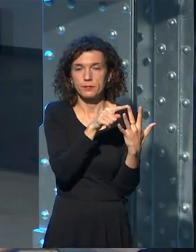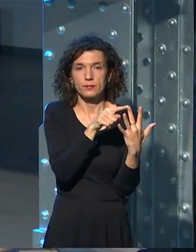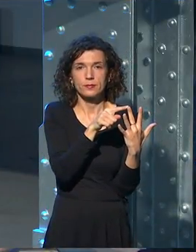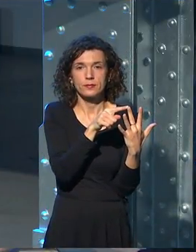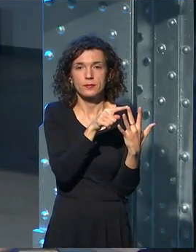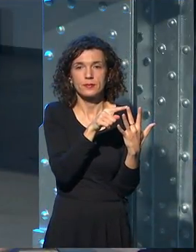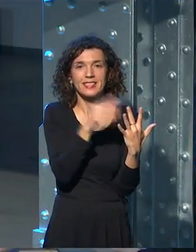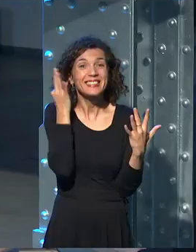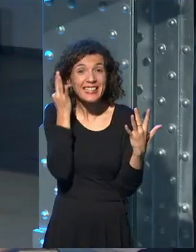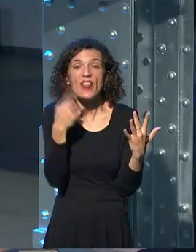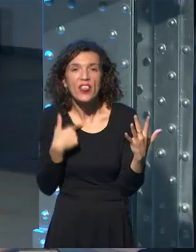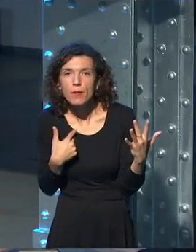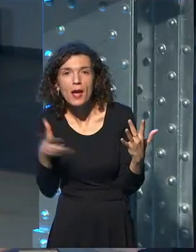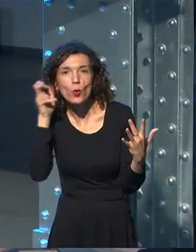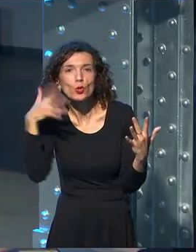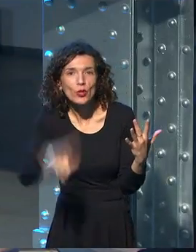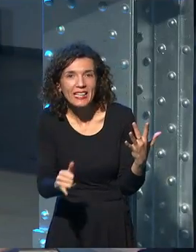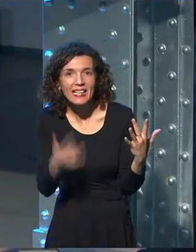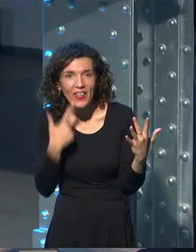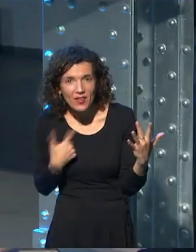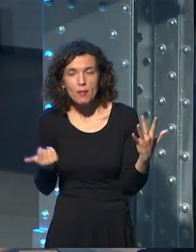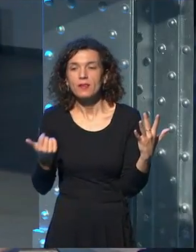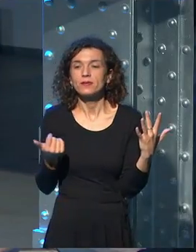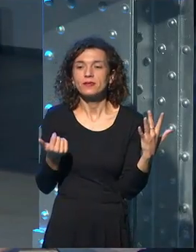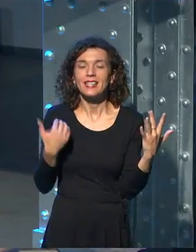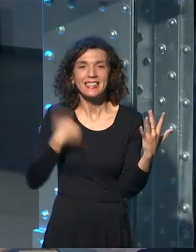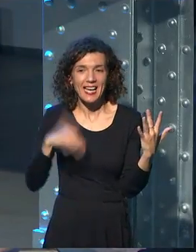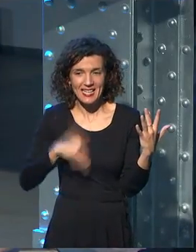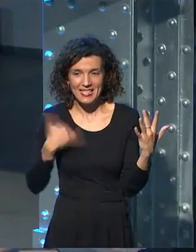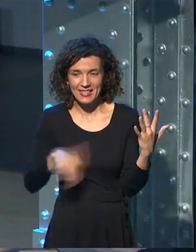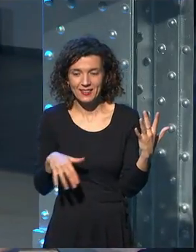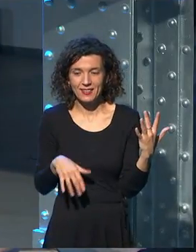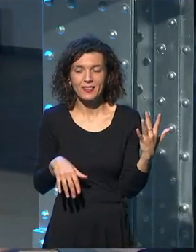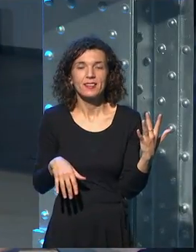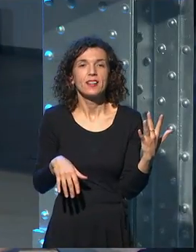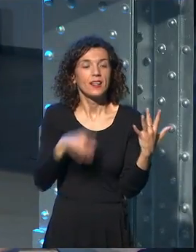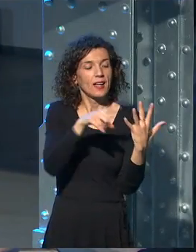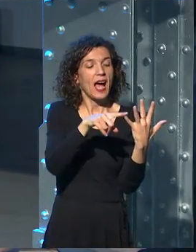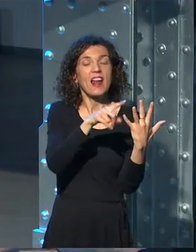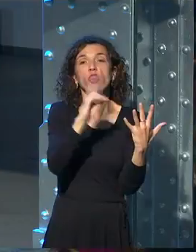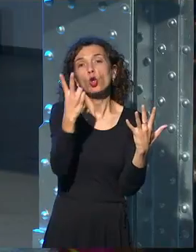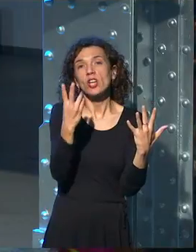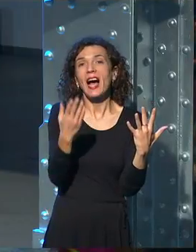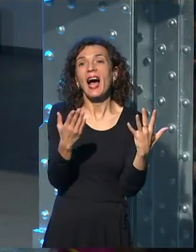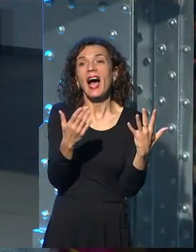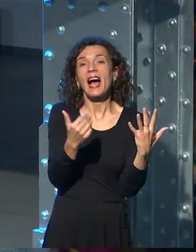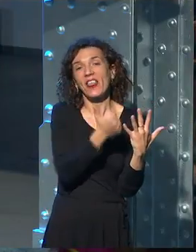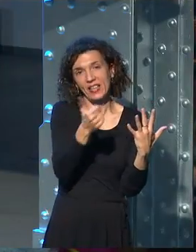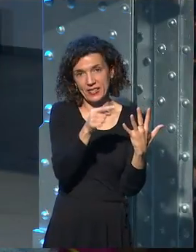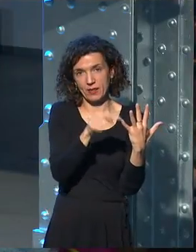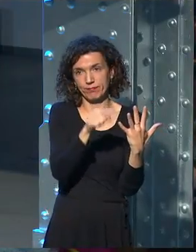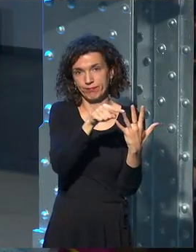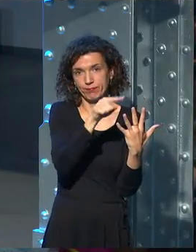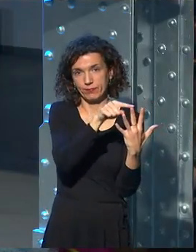Oigo pocas chicas, así que las chicas no hagáis nada esta vez. Ahora solo los chicos, moveros 2 hacia la derecha. Recordad, si